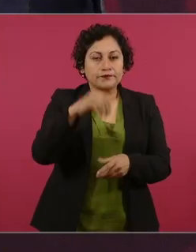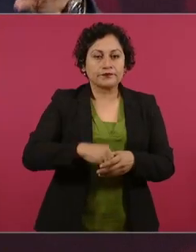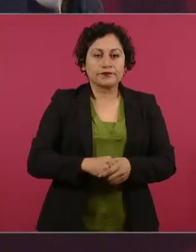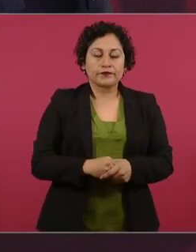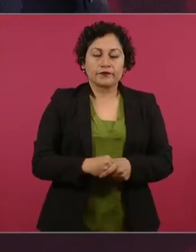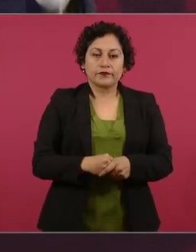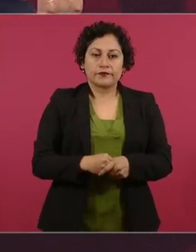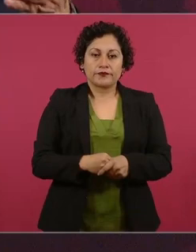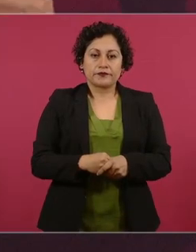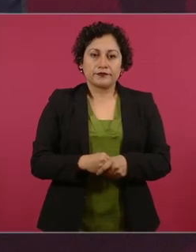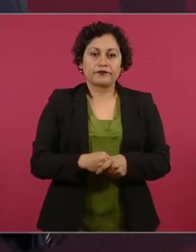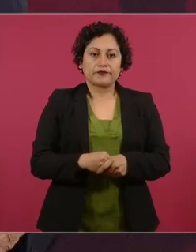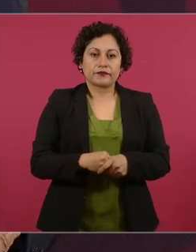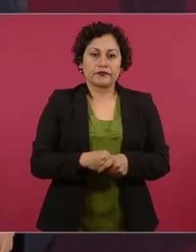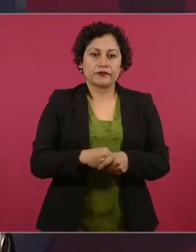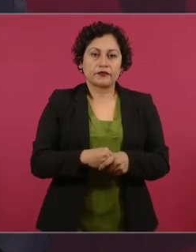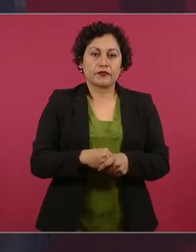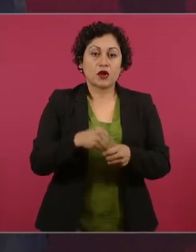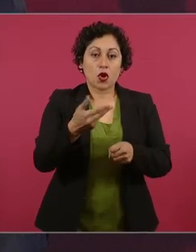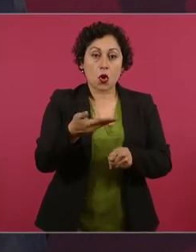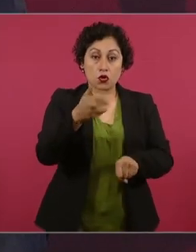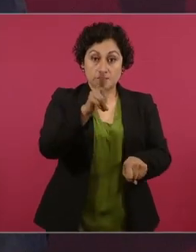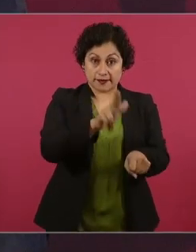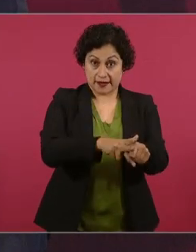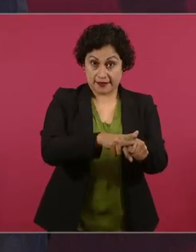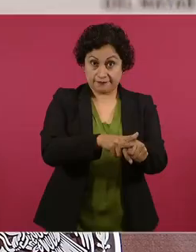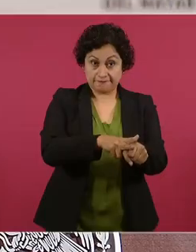por 9 hospitales,